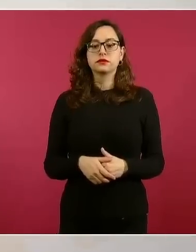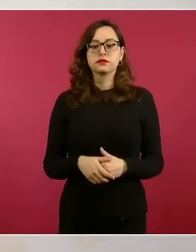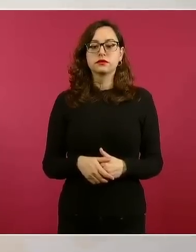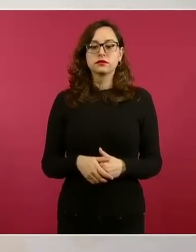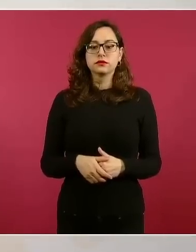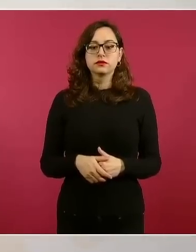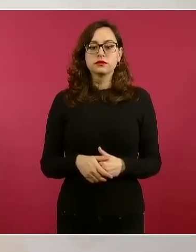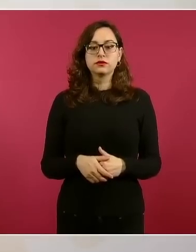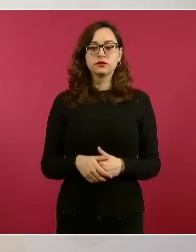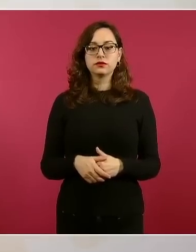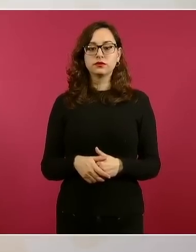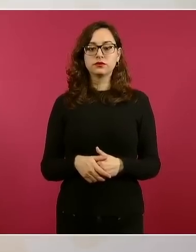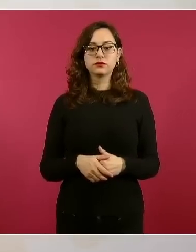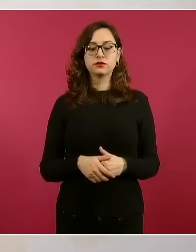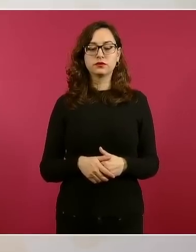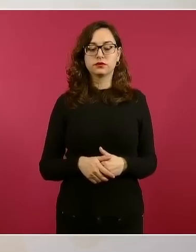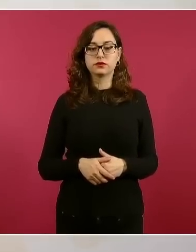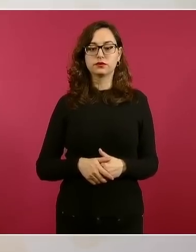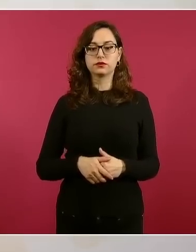productores